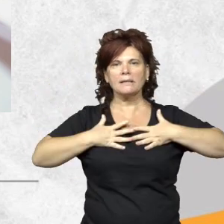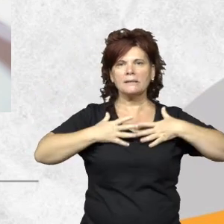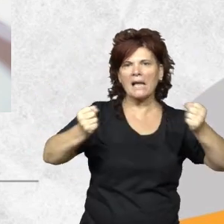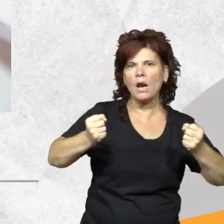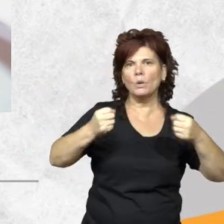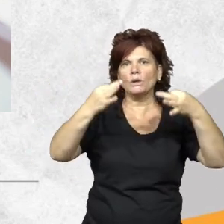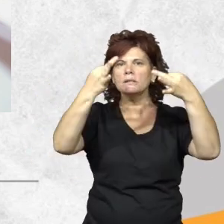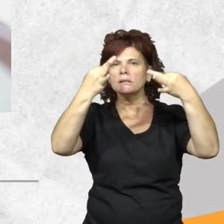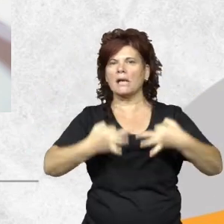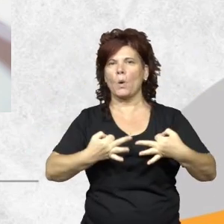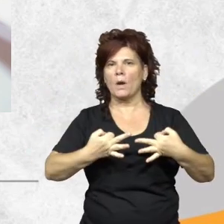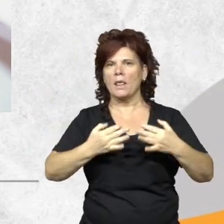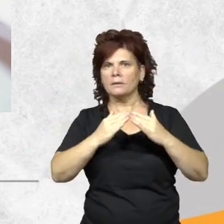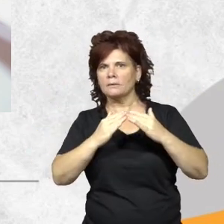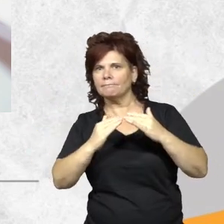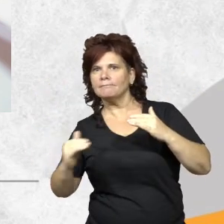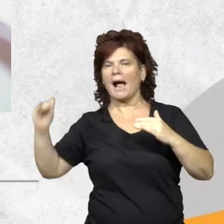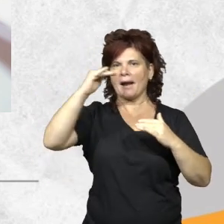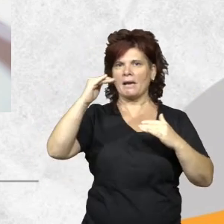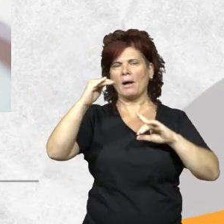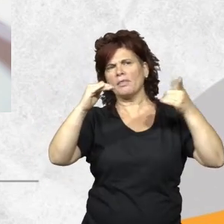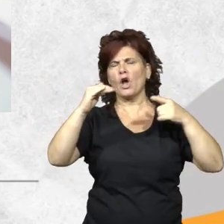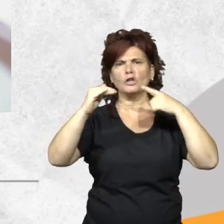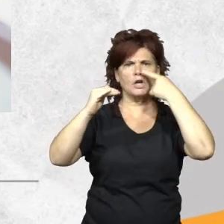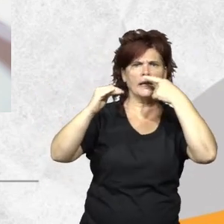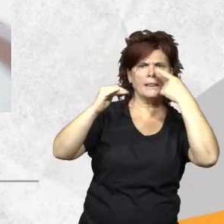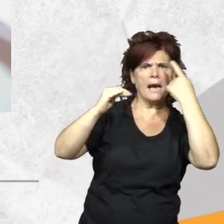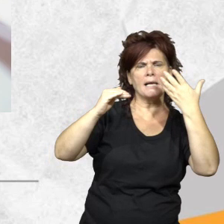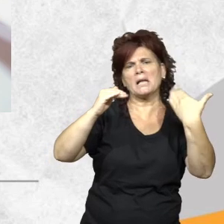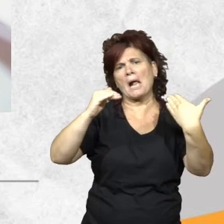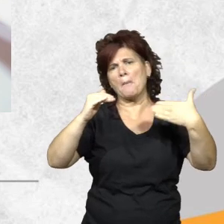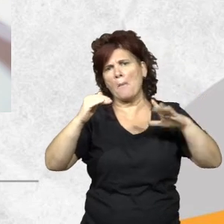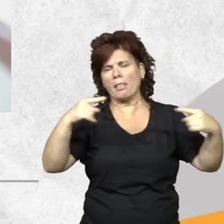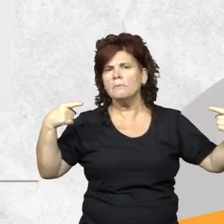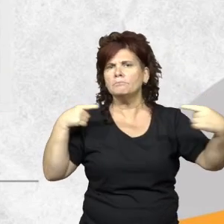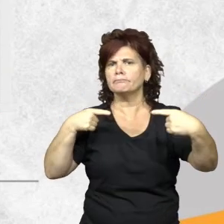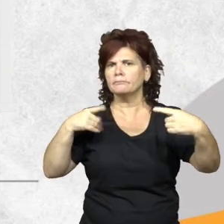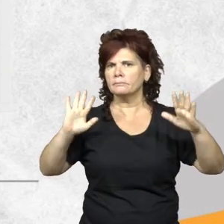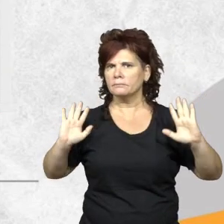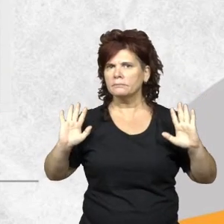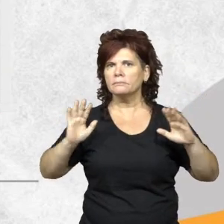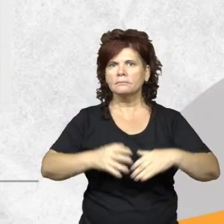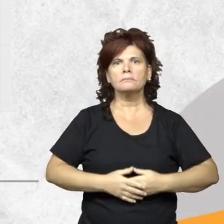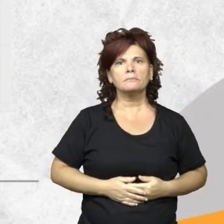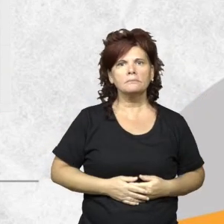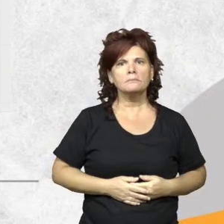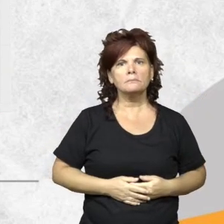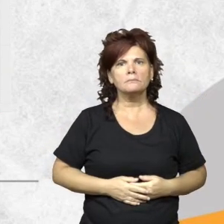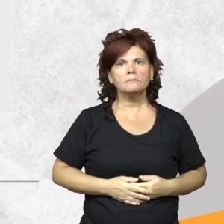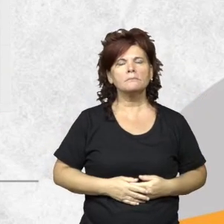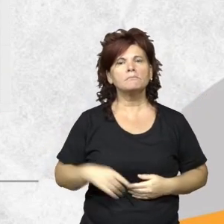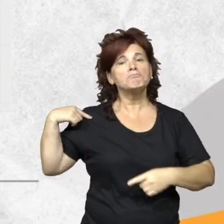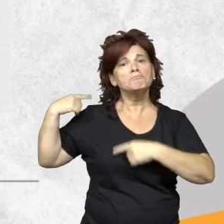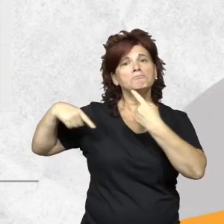la seguridad por sobre otros intereses que pudieran estar en contraposición con ellos. ¿Cómo han venido